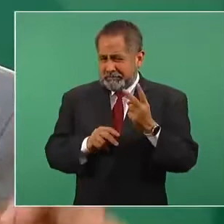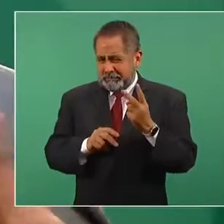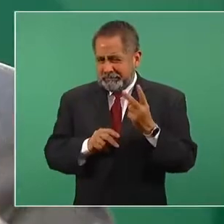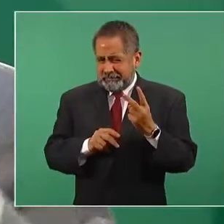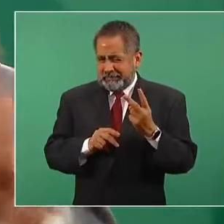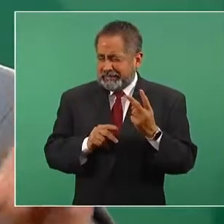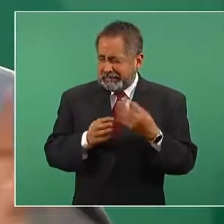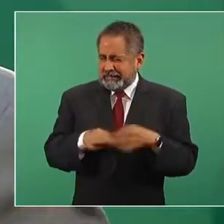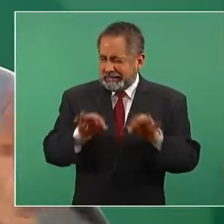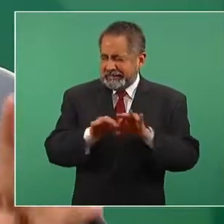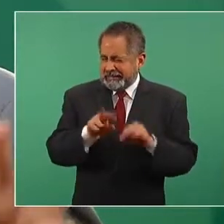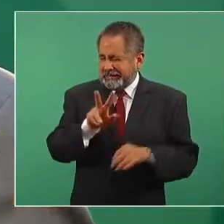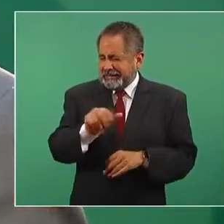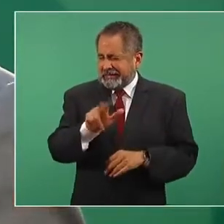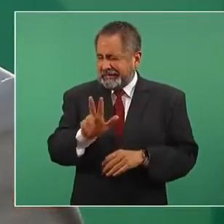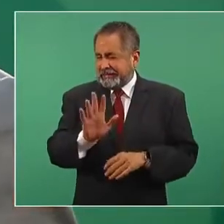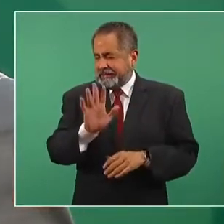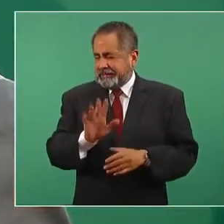2 envíos muy importantes.